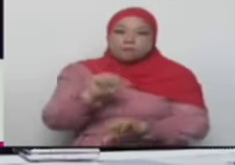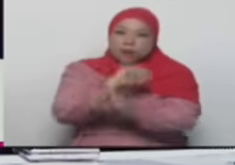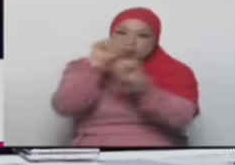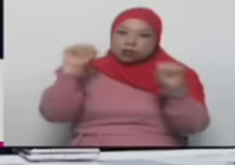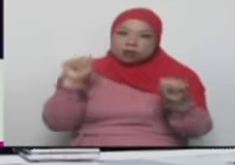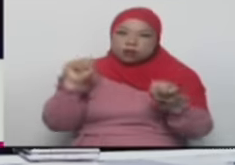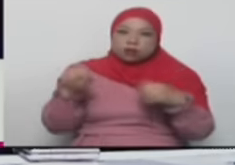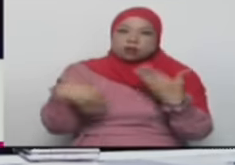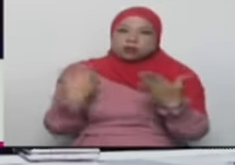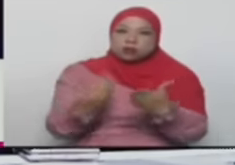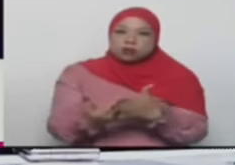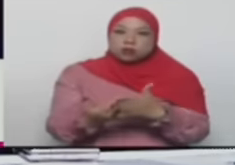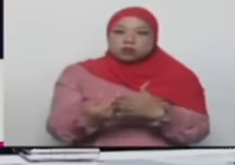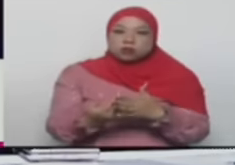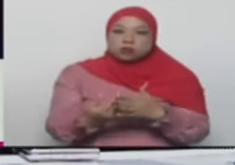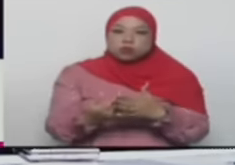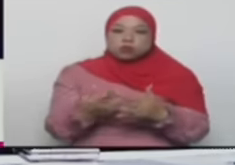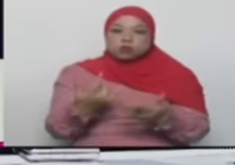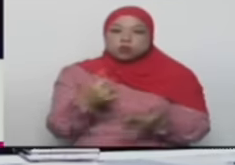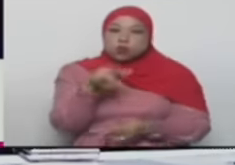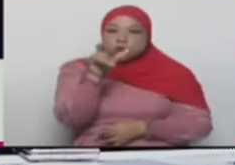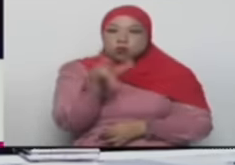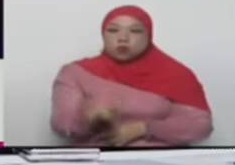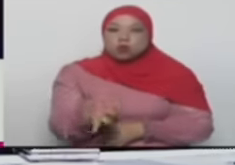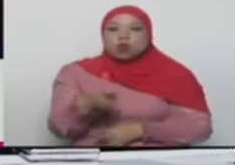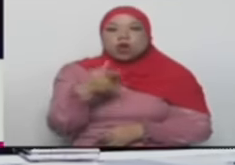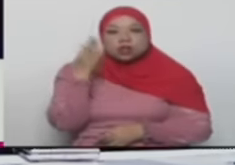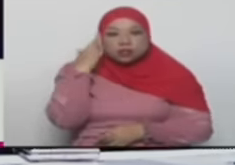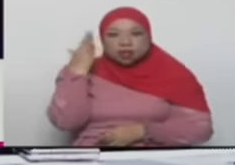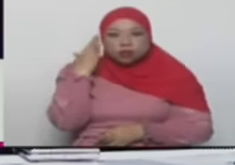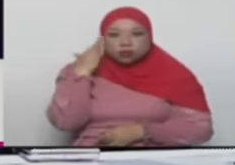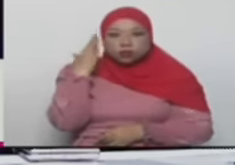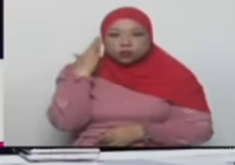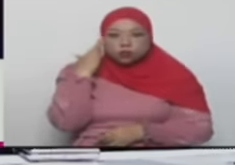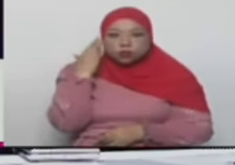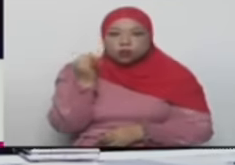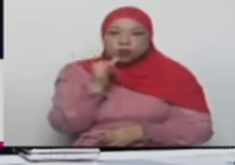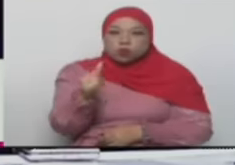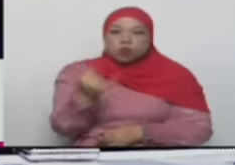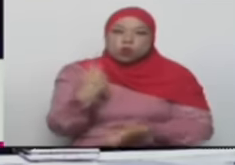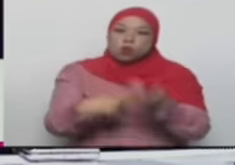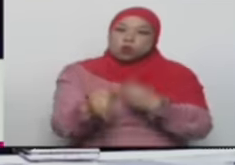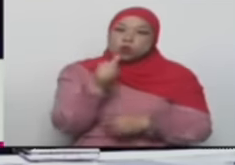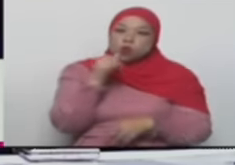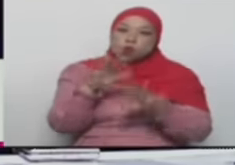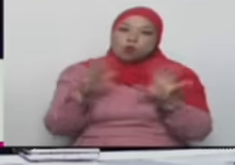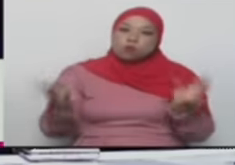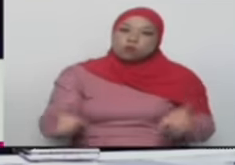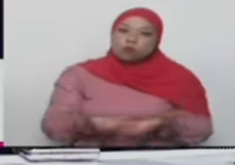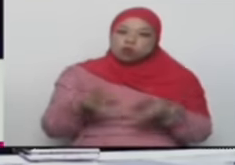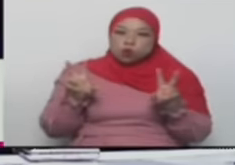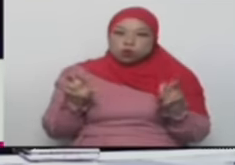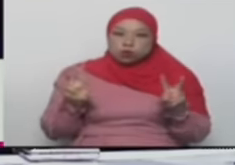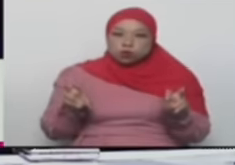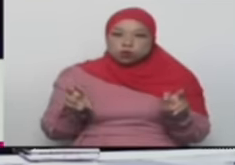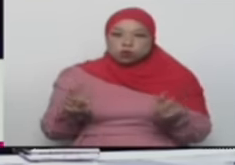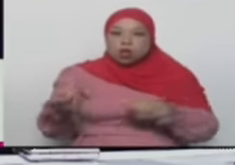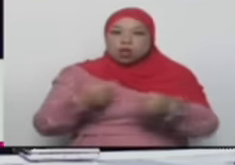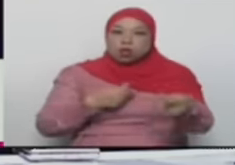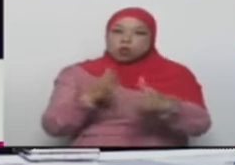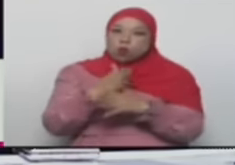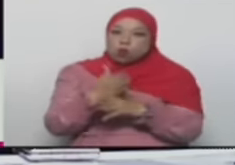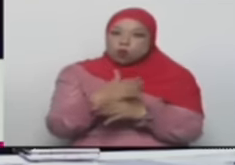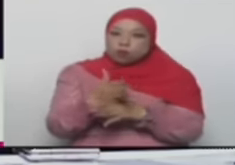tarde, los BRICS ya saben que abre el camino hacia un mundo nuevo. De